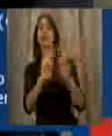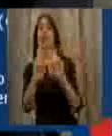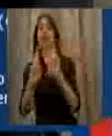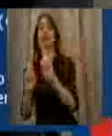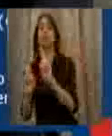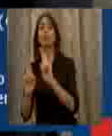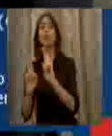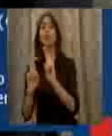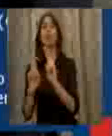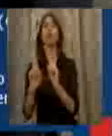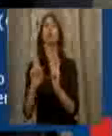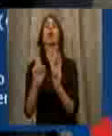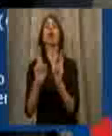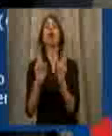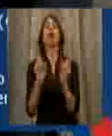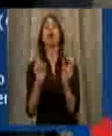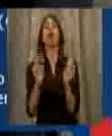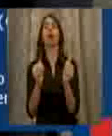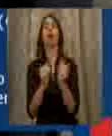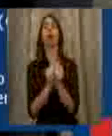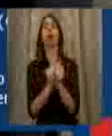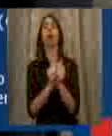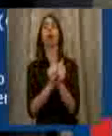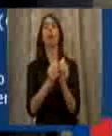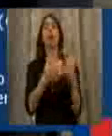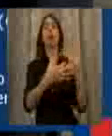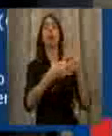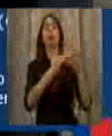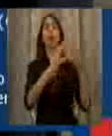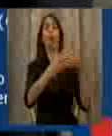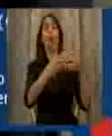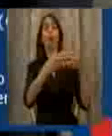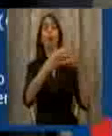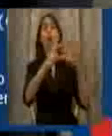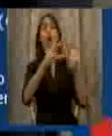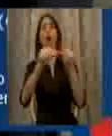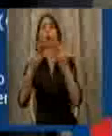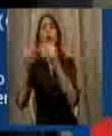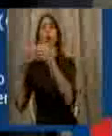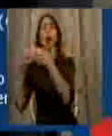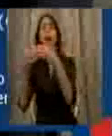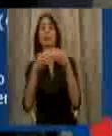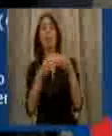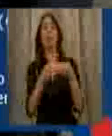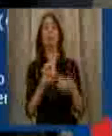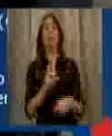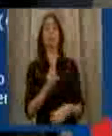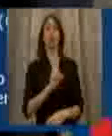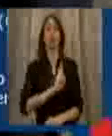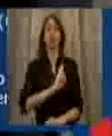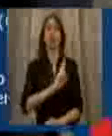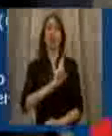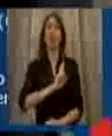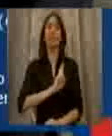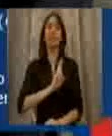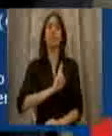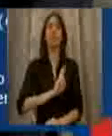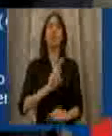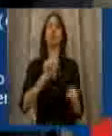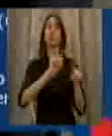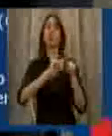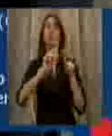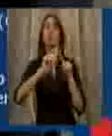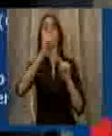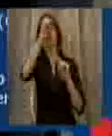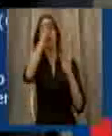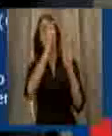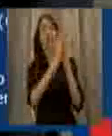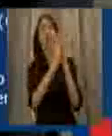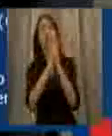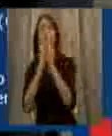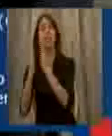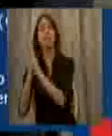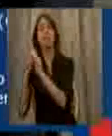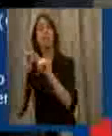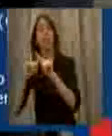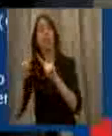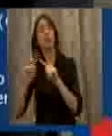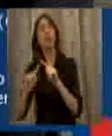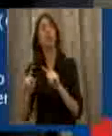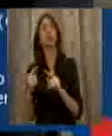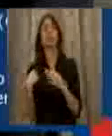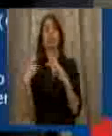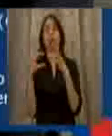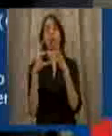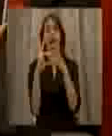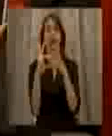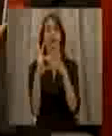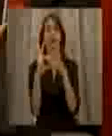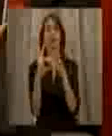lleva con las organizaciones religiosas, con las distintas iglesias. Quiero agradecer la